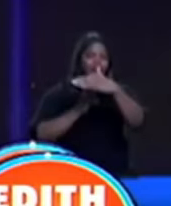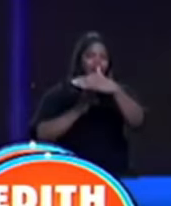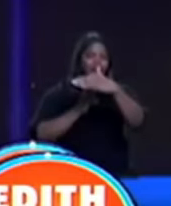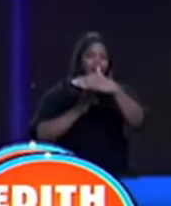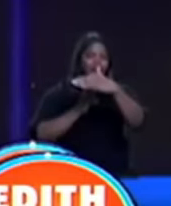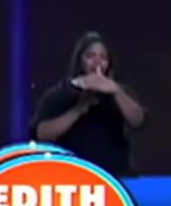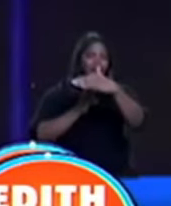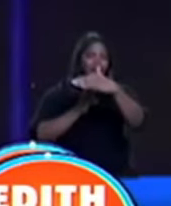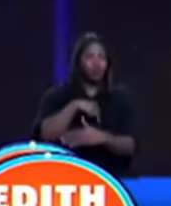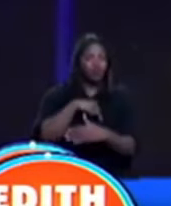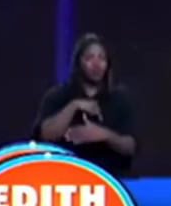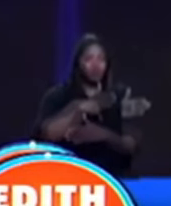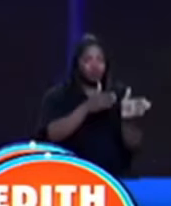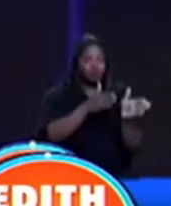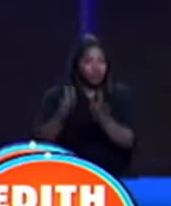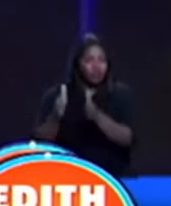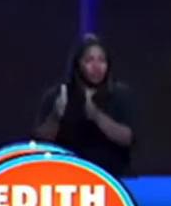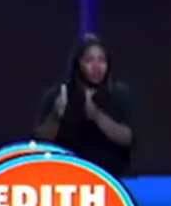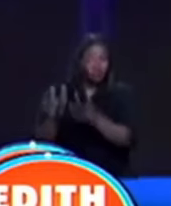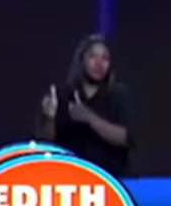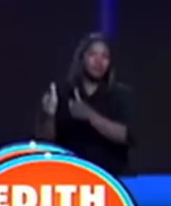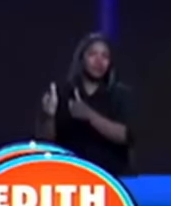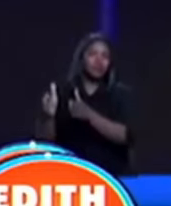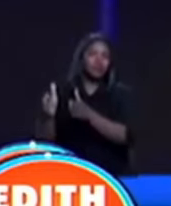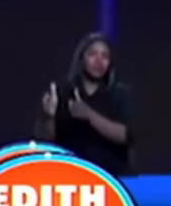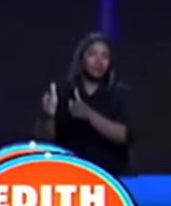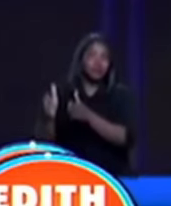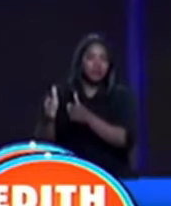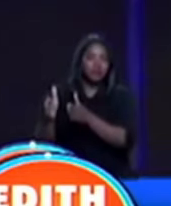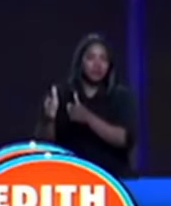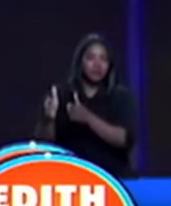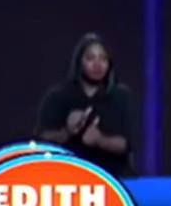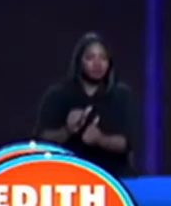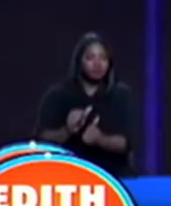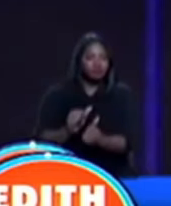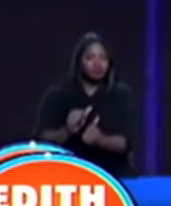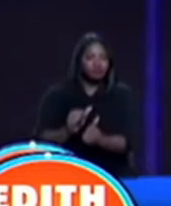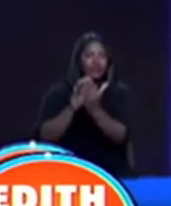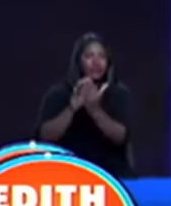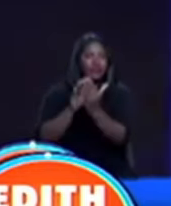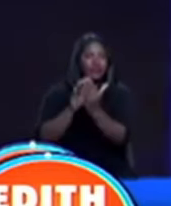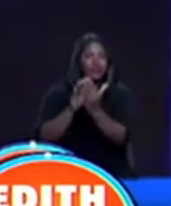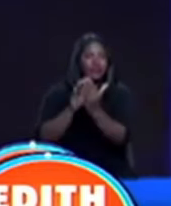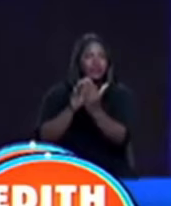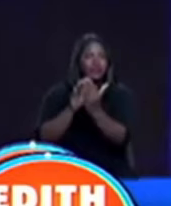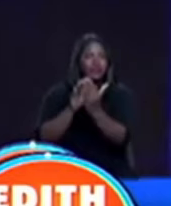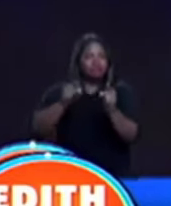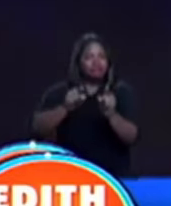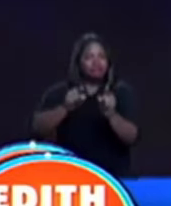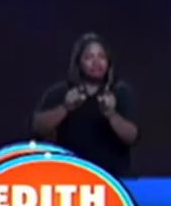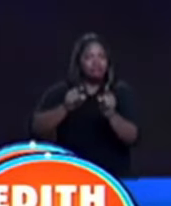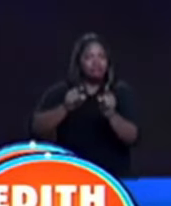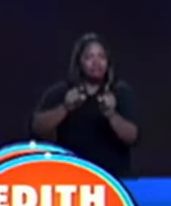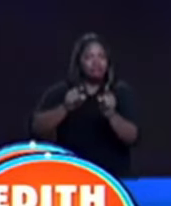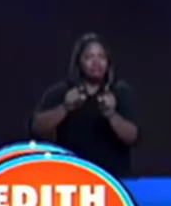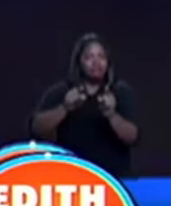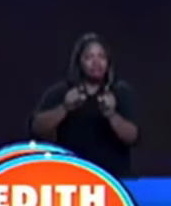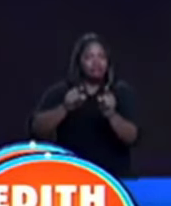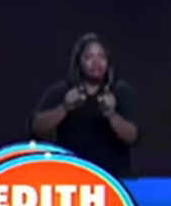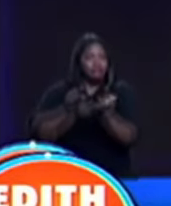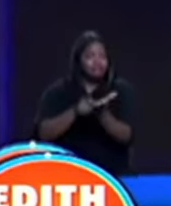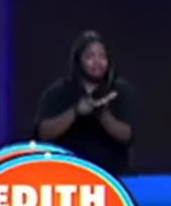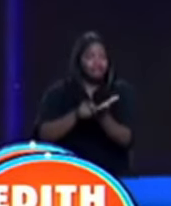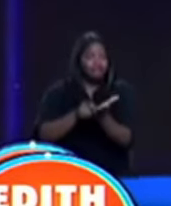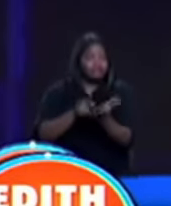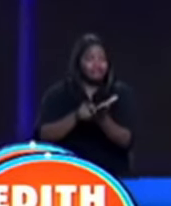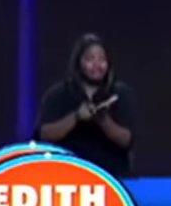nosotros nos preparemos para enfrentar los efectos reales que tenemos